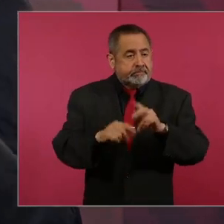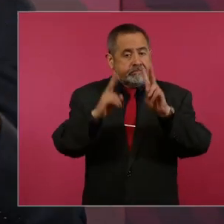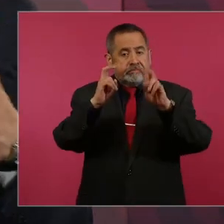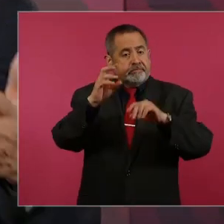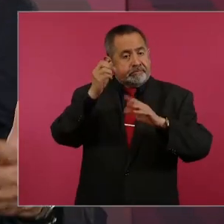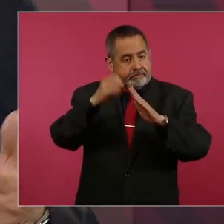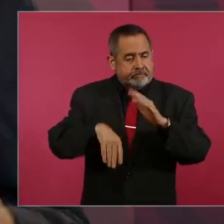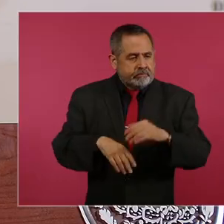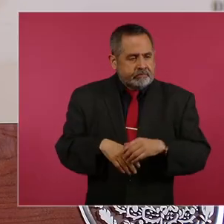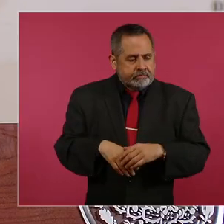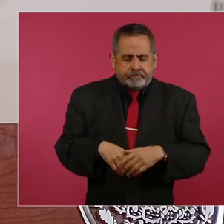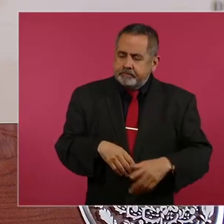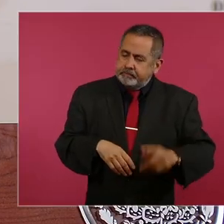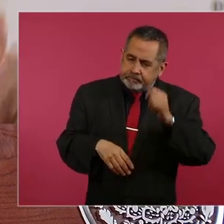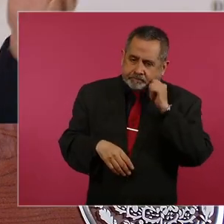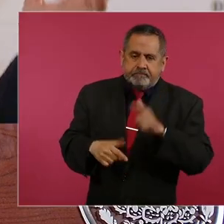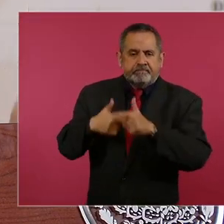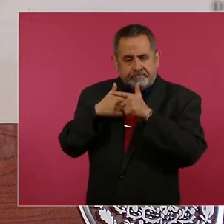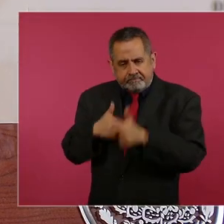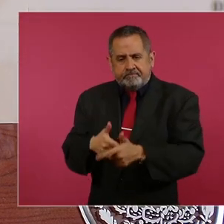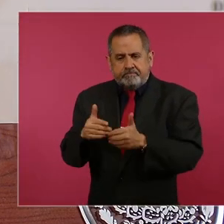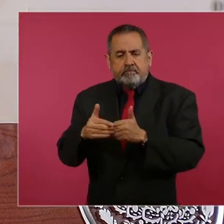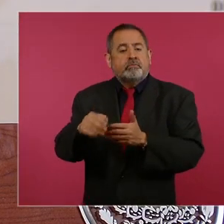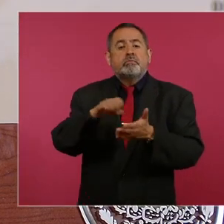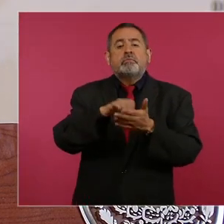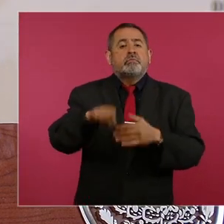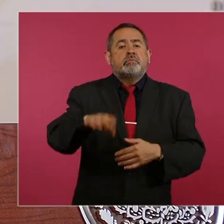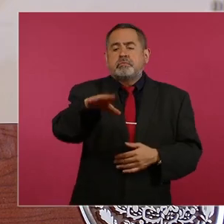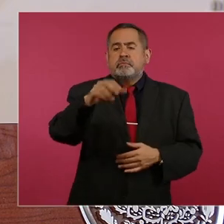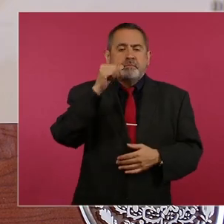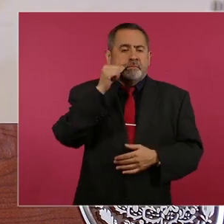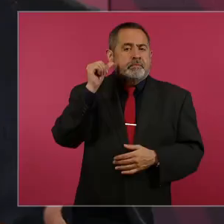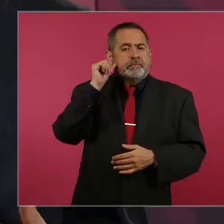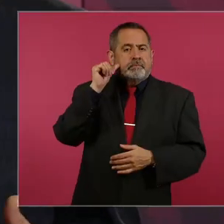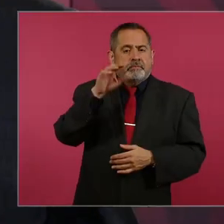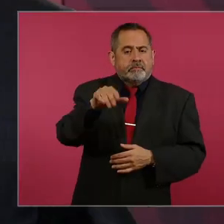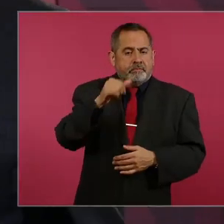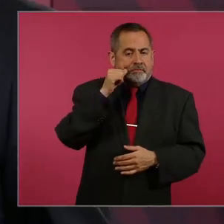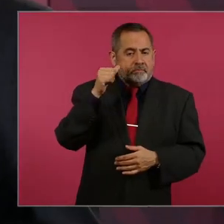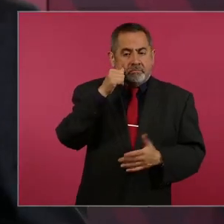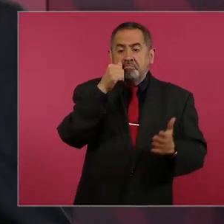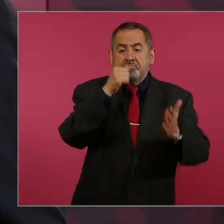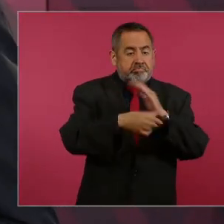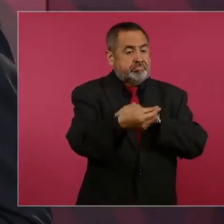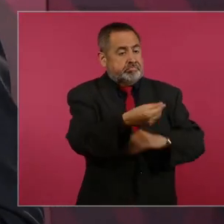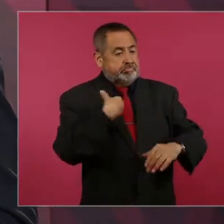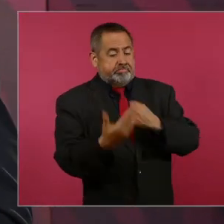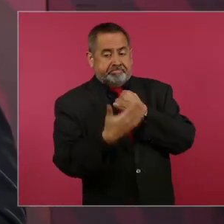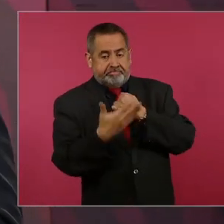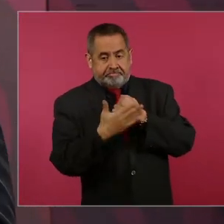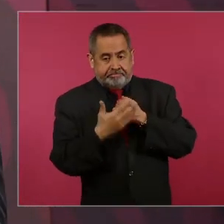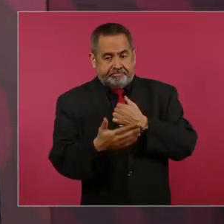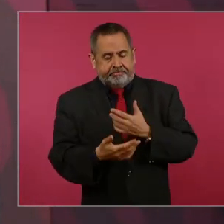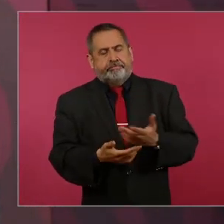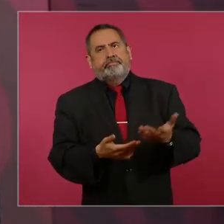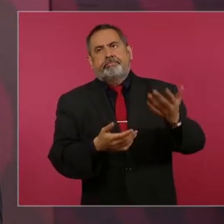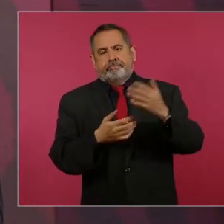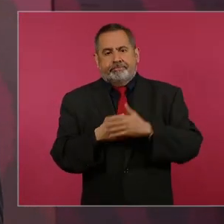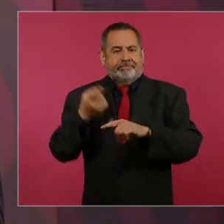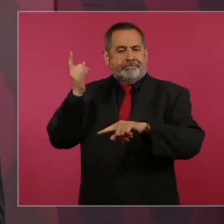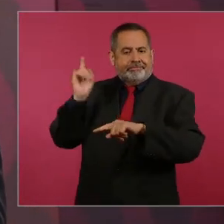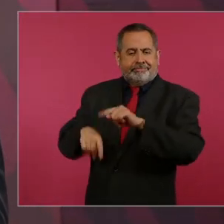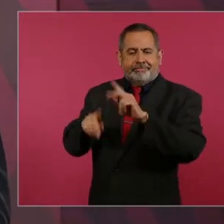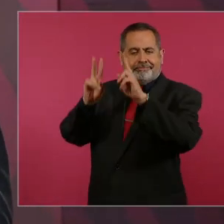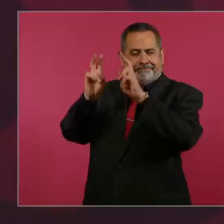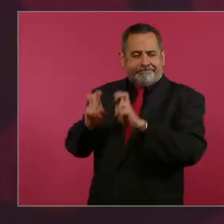seguimos adelante. Por ejemplo, ayer nos llegó otra notificación para bajar